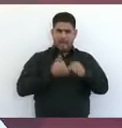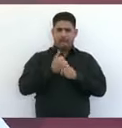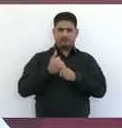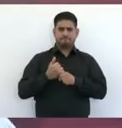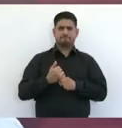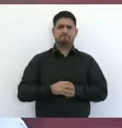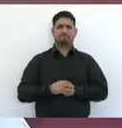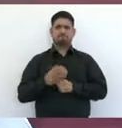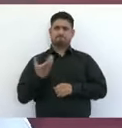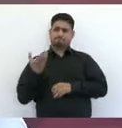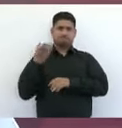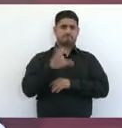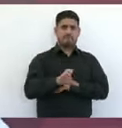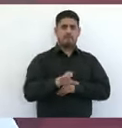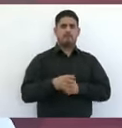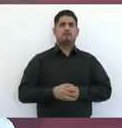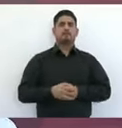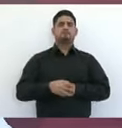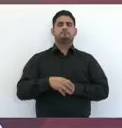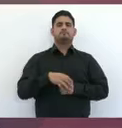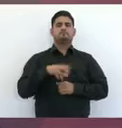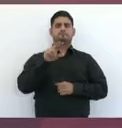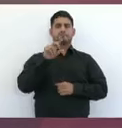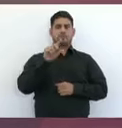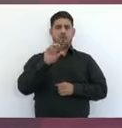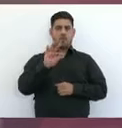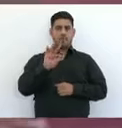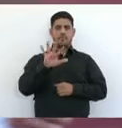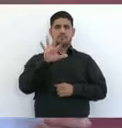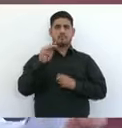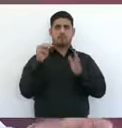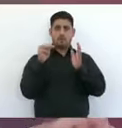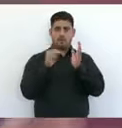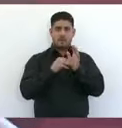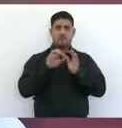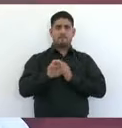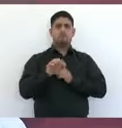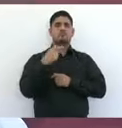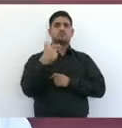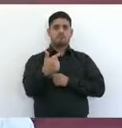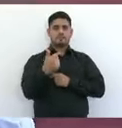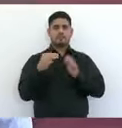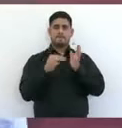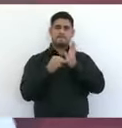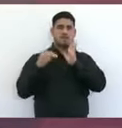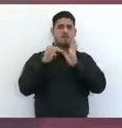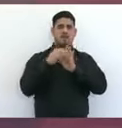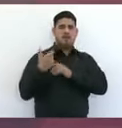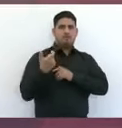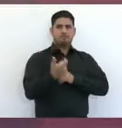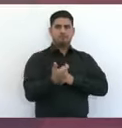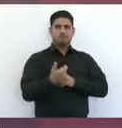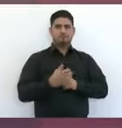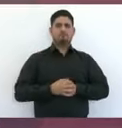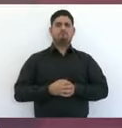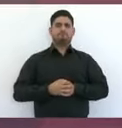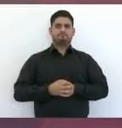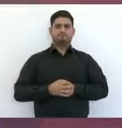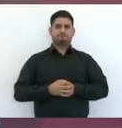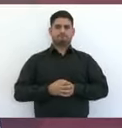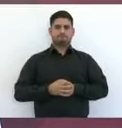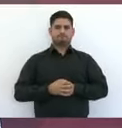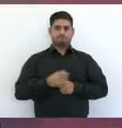nuestra inversión para esta acción es de 45.7 millones de pesos. Sobre las pensiones en estos